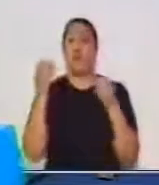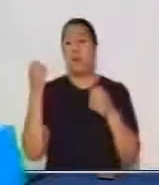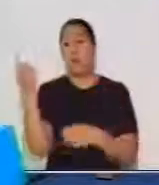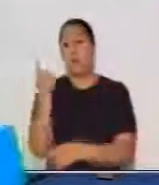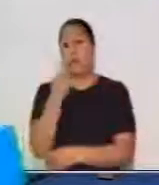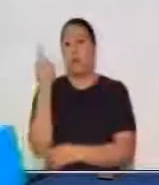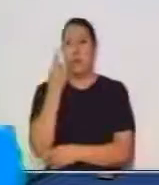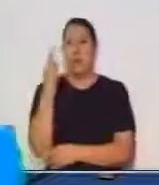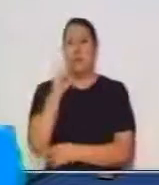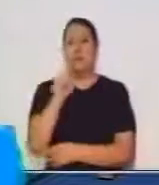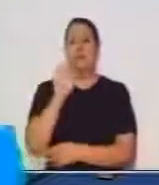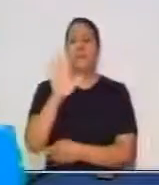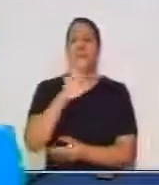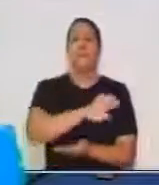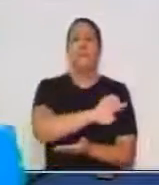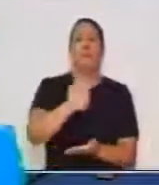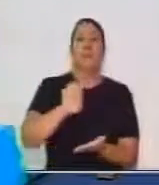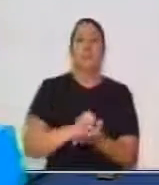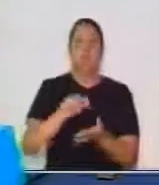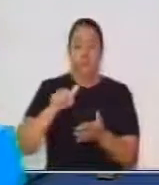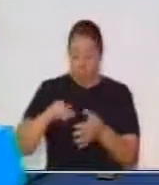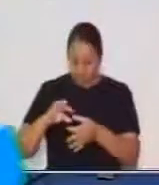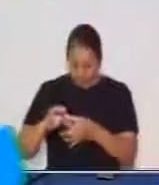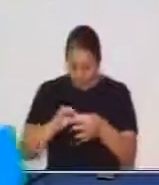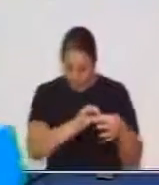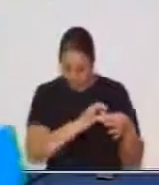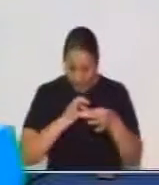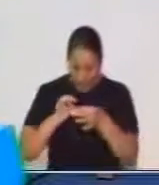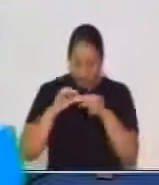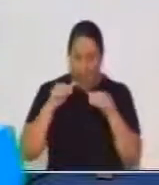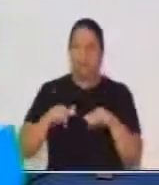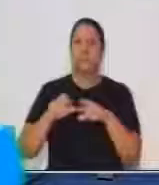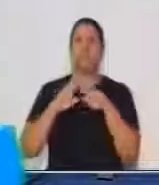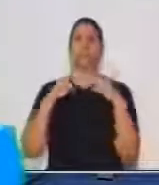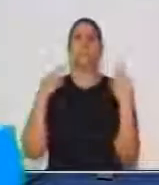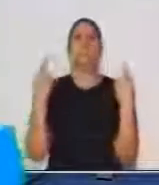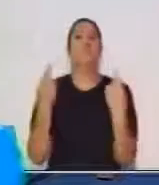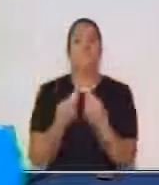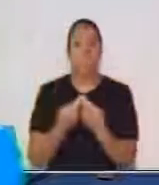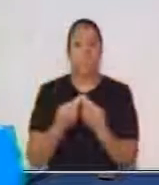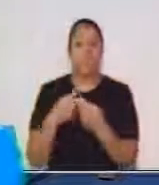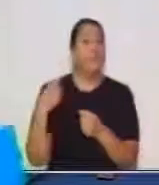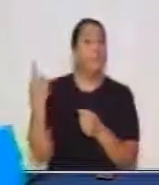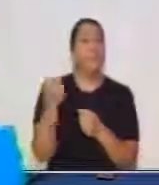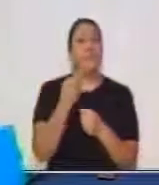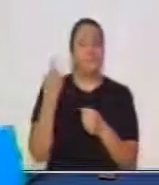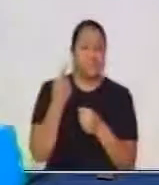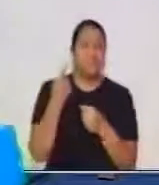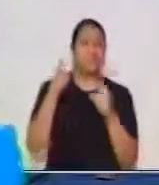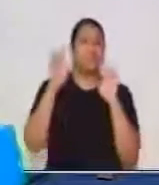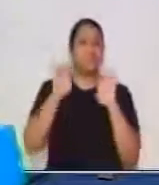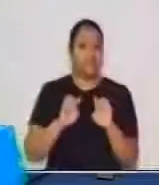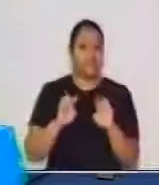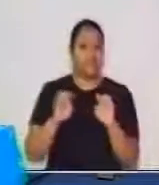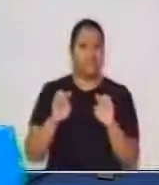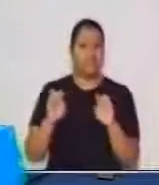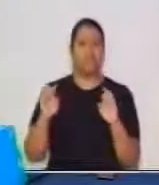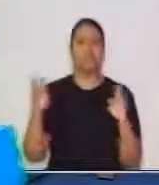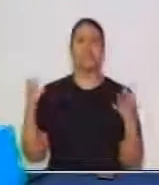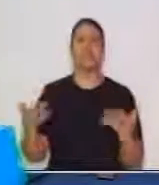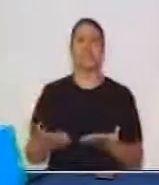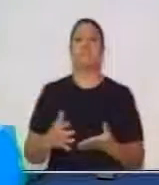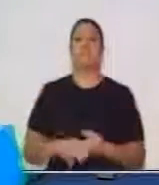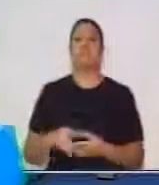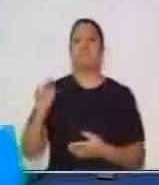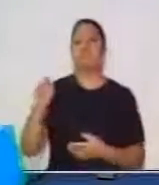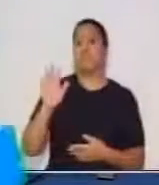pueblo, organiza este tipo de reuniones, ¿sí? Con todos los caballeros de